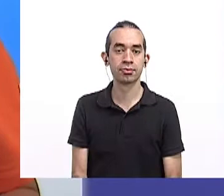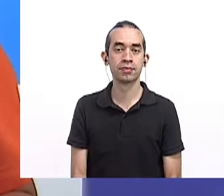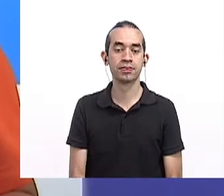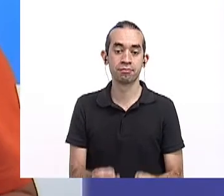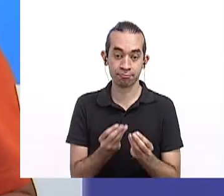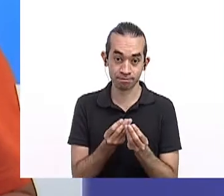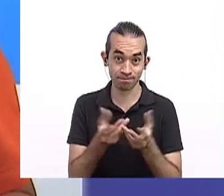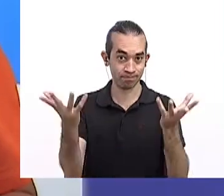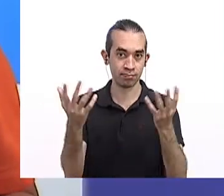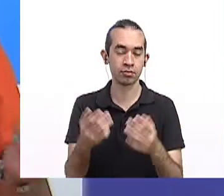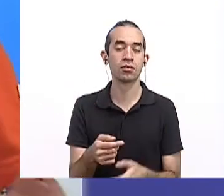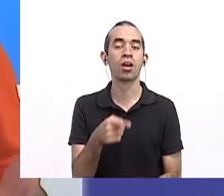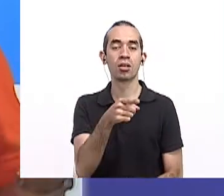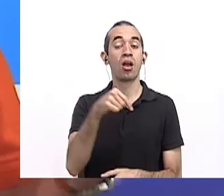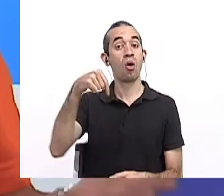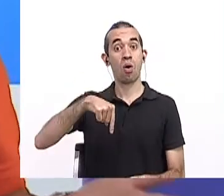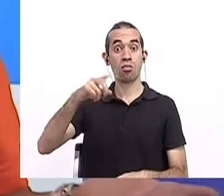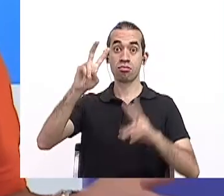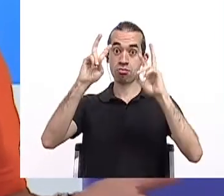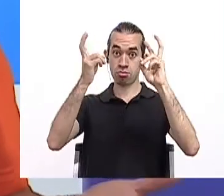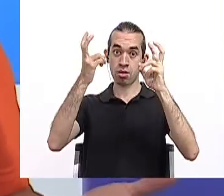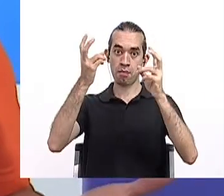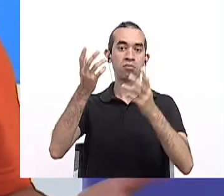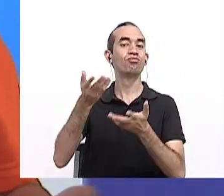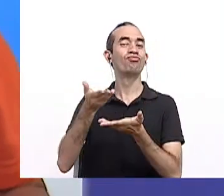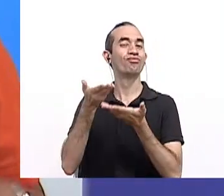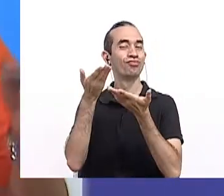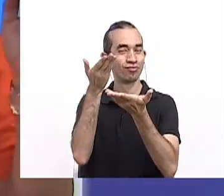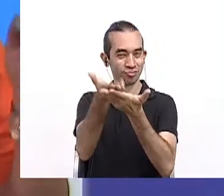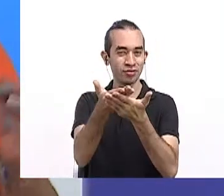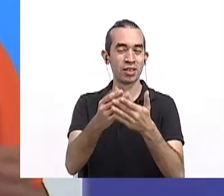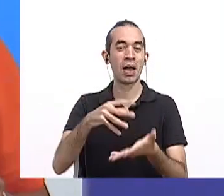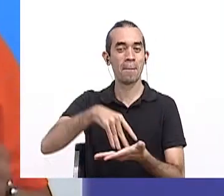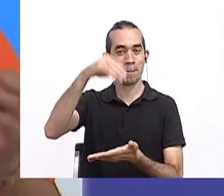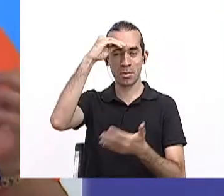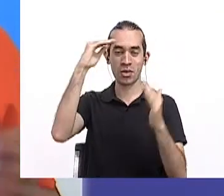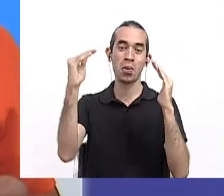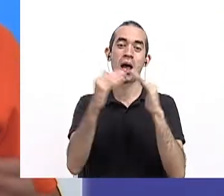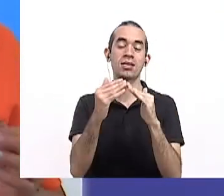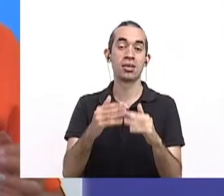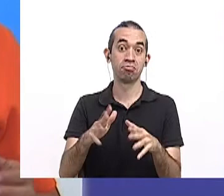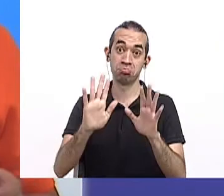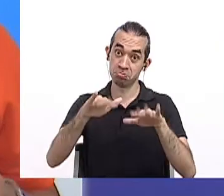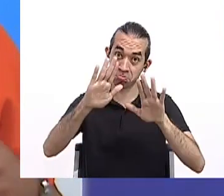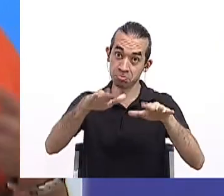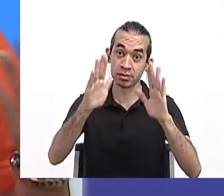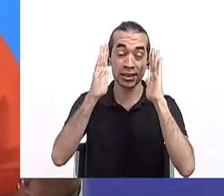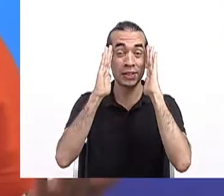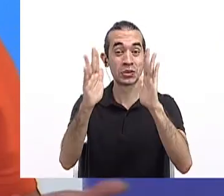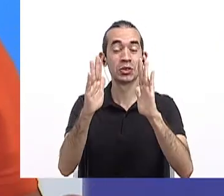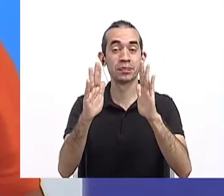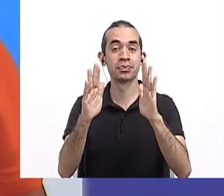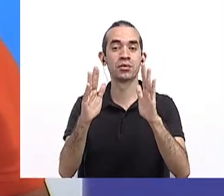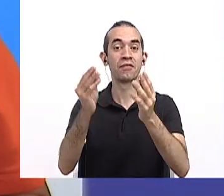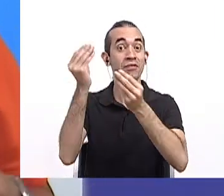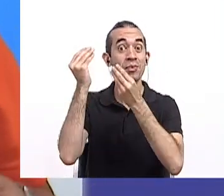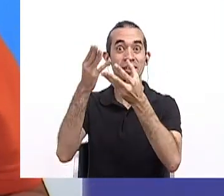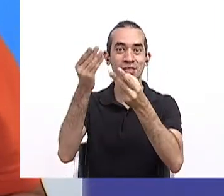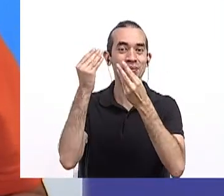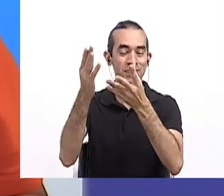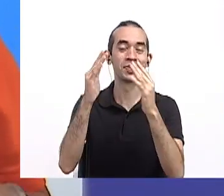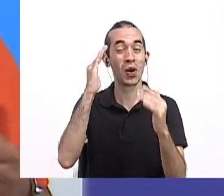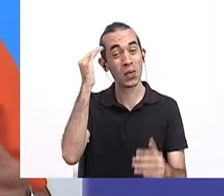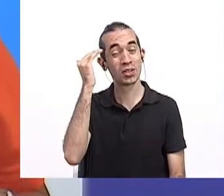aporte que ella nos hace hoy para para aprendo en casa así que prestemos muchísima atención a toda esta información y